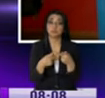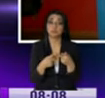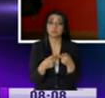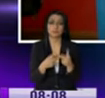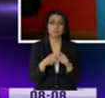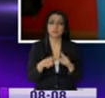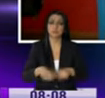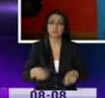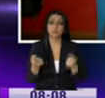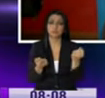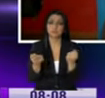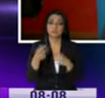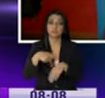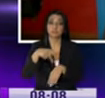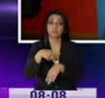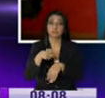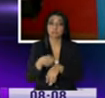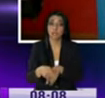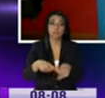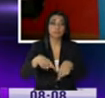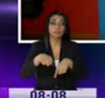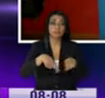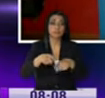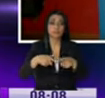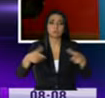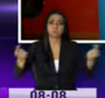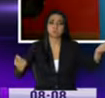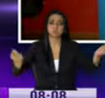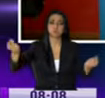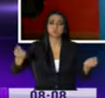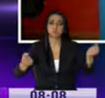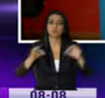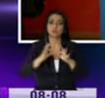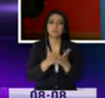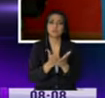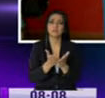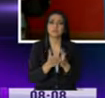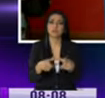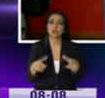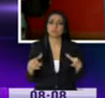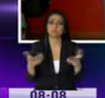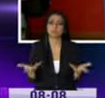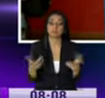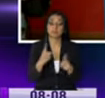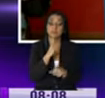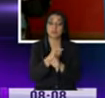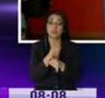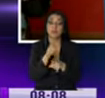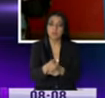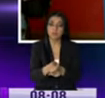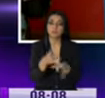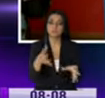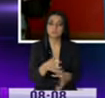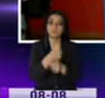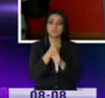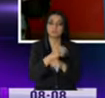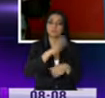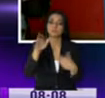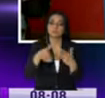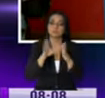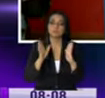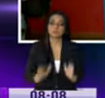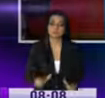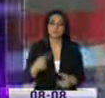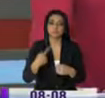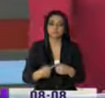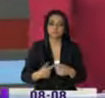los choferes profesionales que están en volquetas y en servicios pesados, así que eso es parte de la seguridad de todos los ciudadanos acá